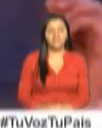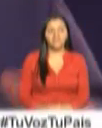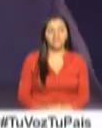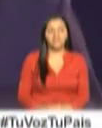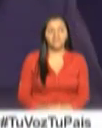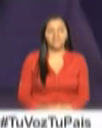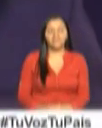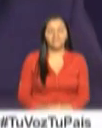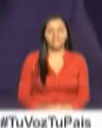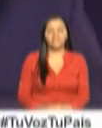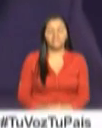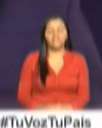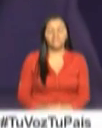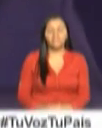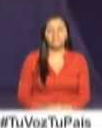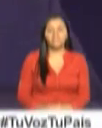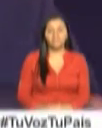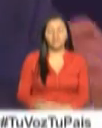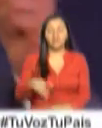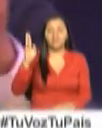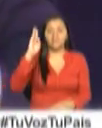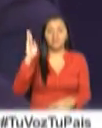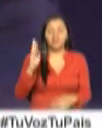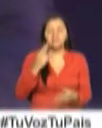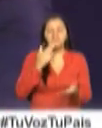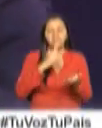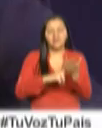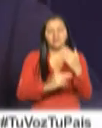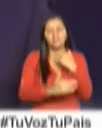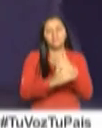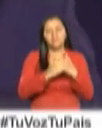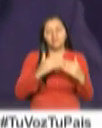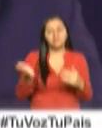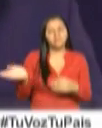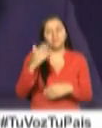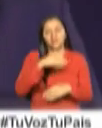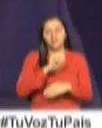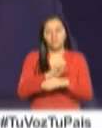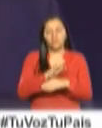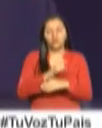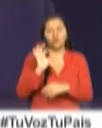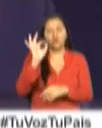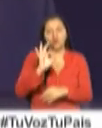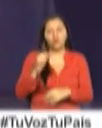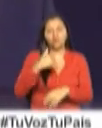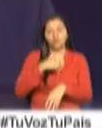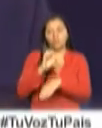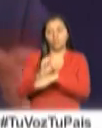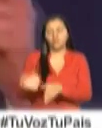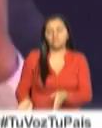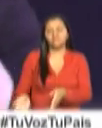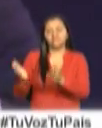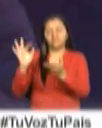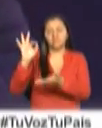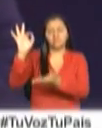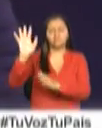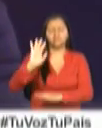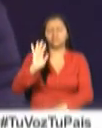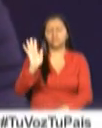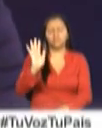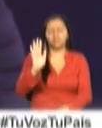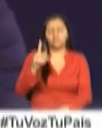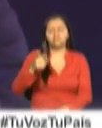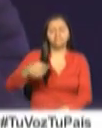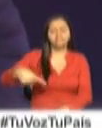No por invitación, no porque les dijimos ustedes representen a nuestro país. Ellos se ganaron